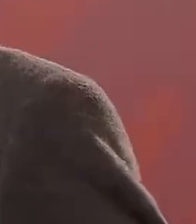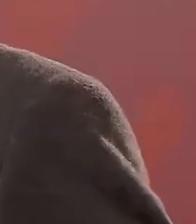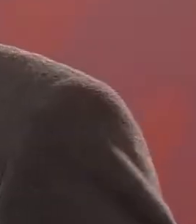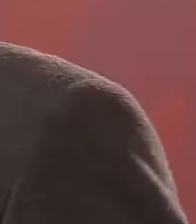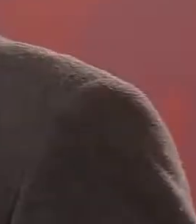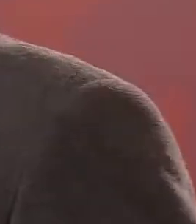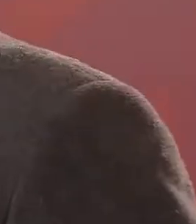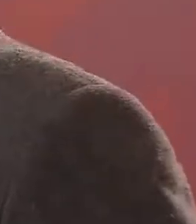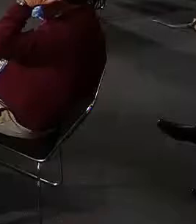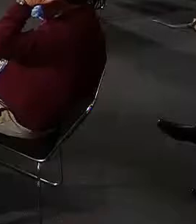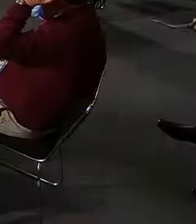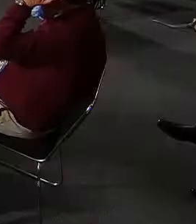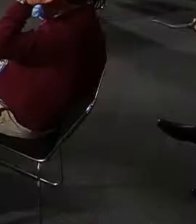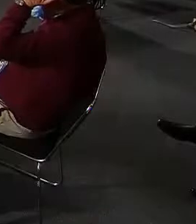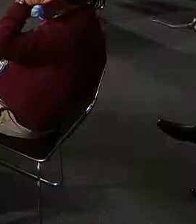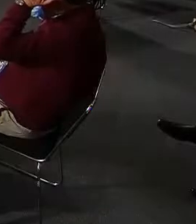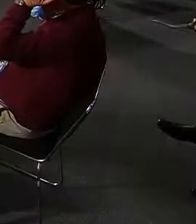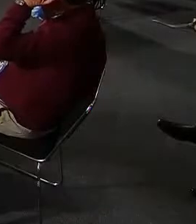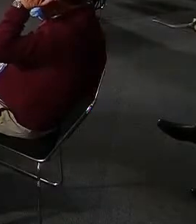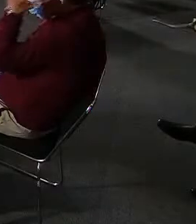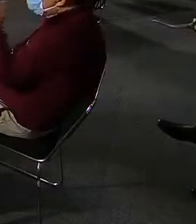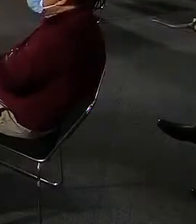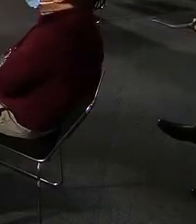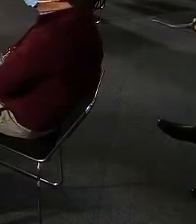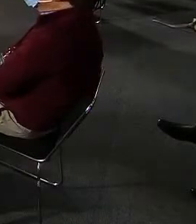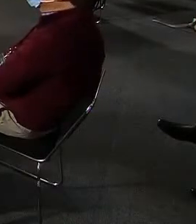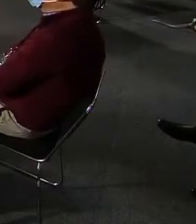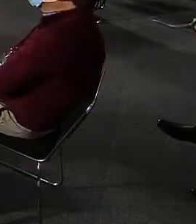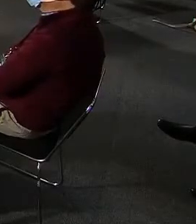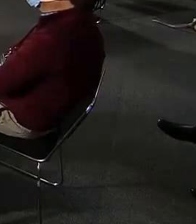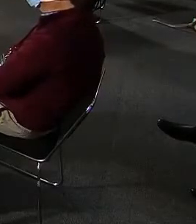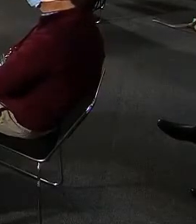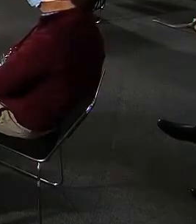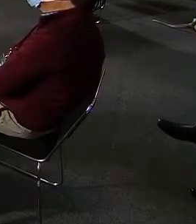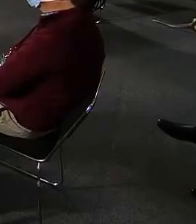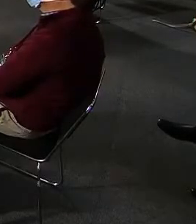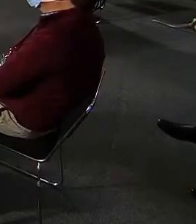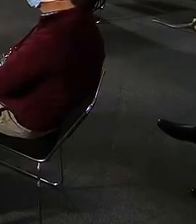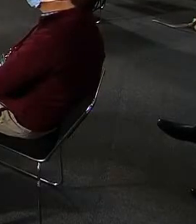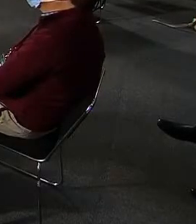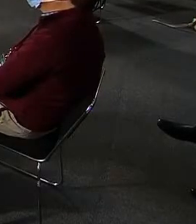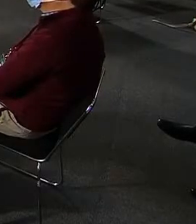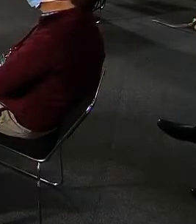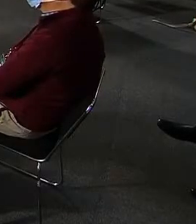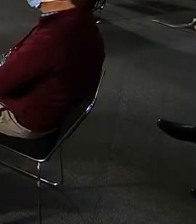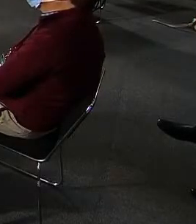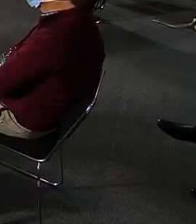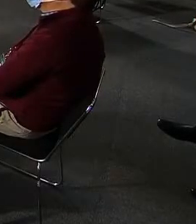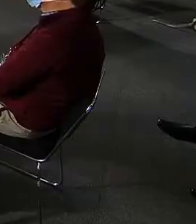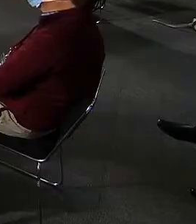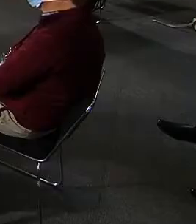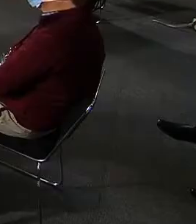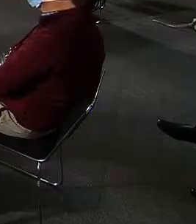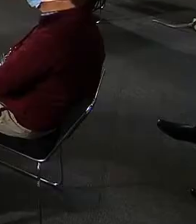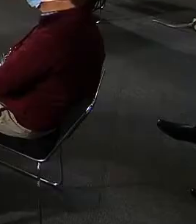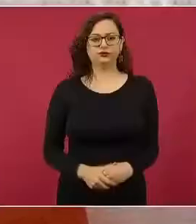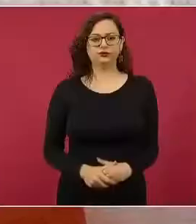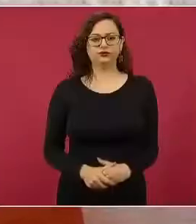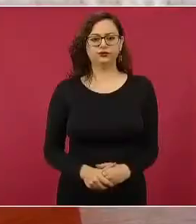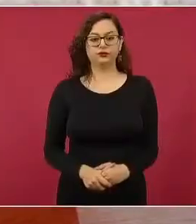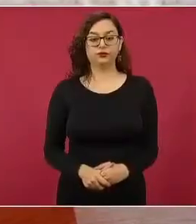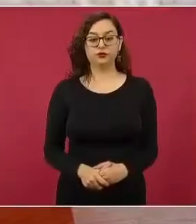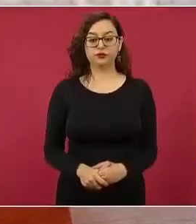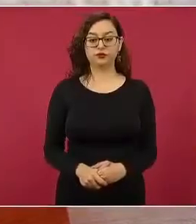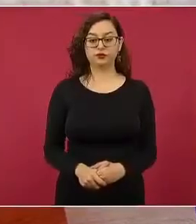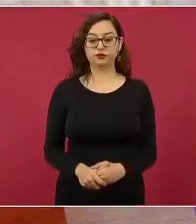Pero imagínense, en vez de que los partidos lo estén